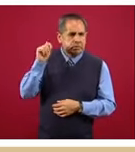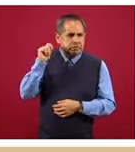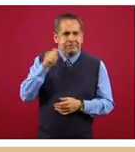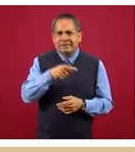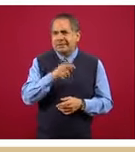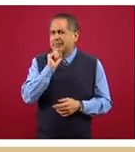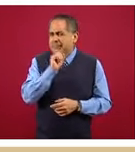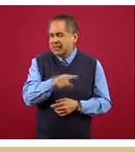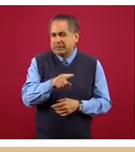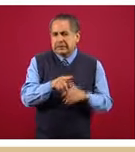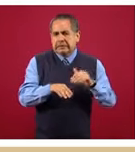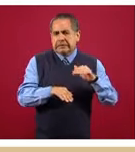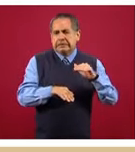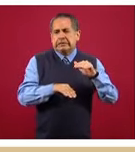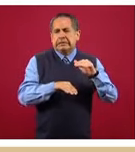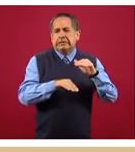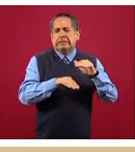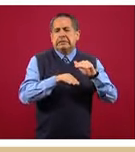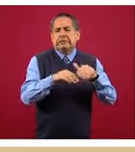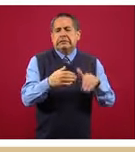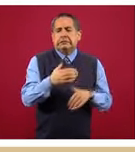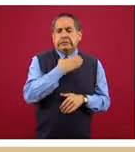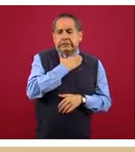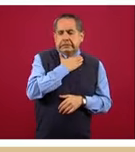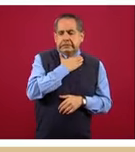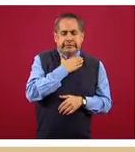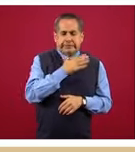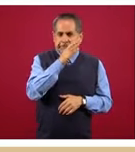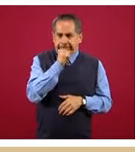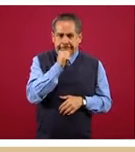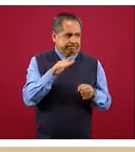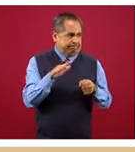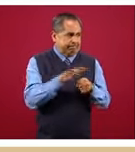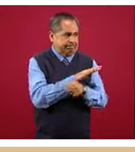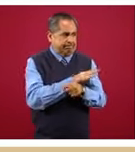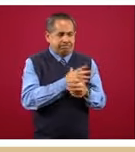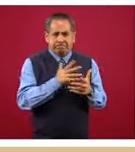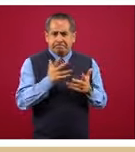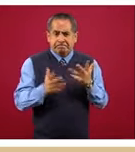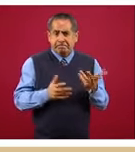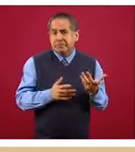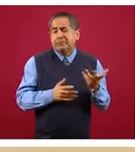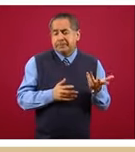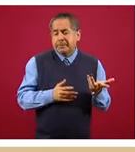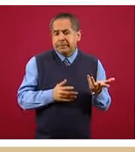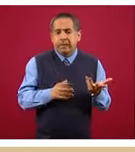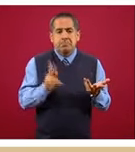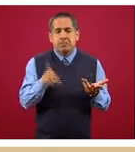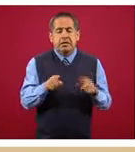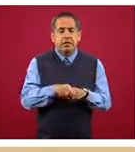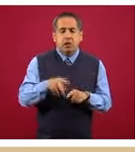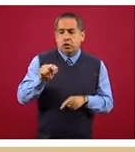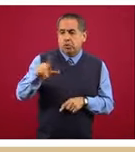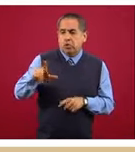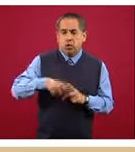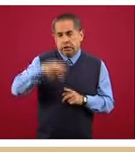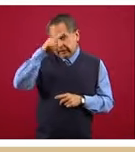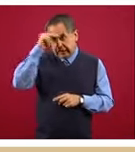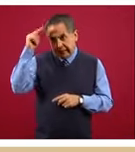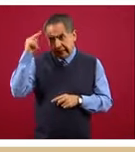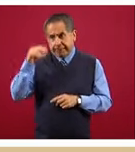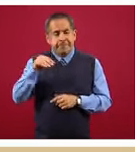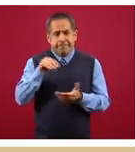un nivel peligroso, digamos, de ocupación. Se sigue trabajando, al igual que con Nuevo León, con Nayarit, que son los